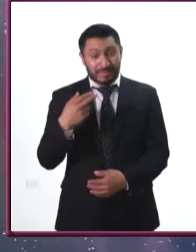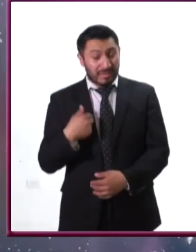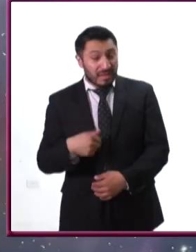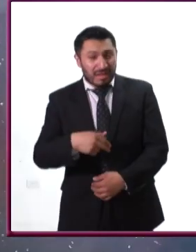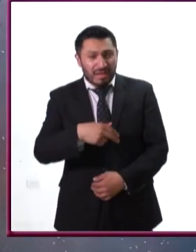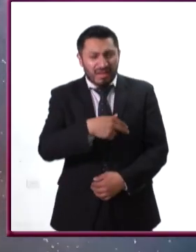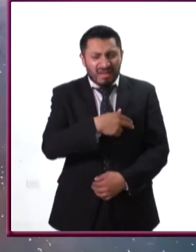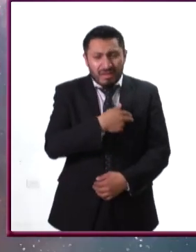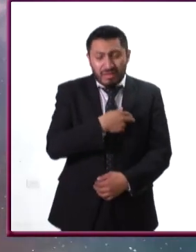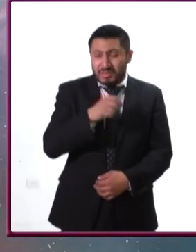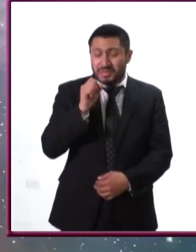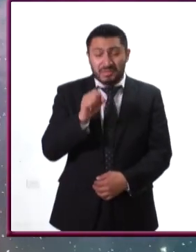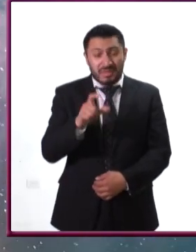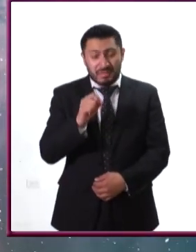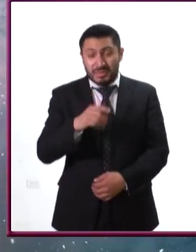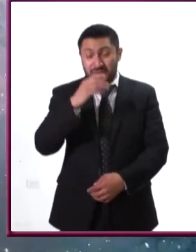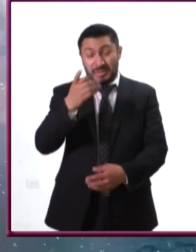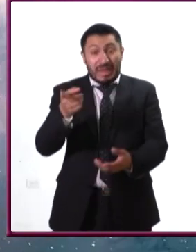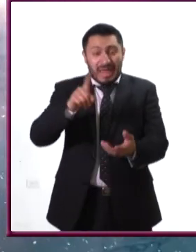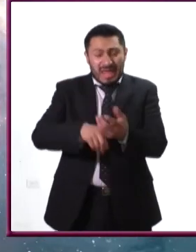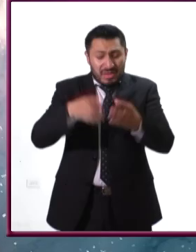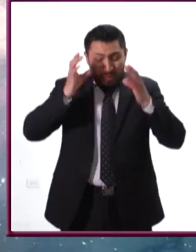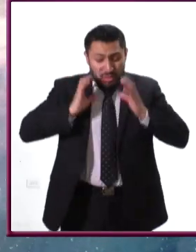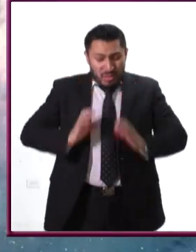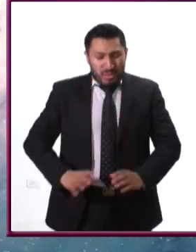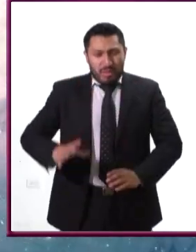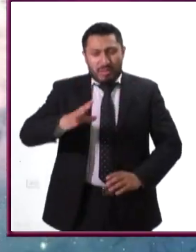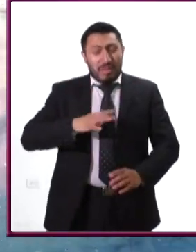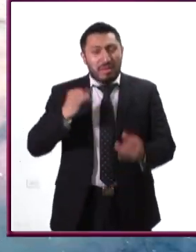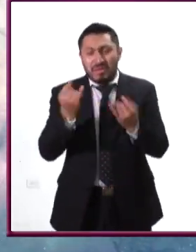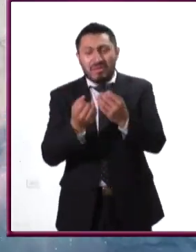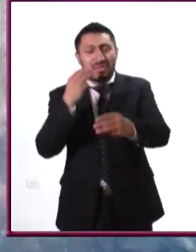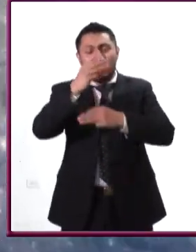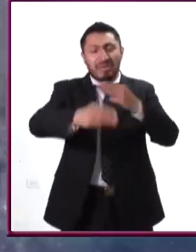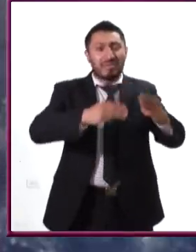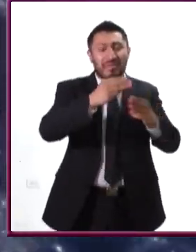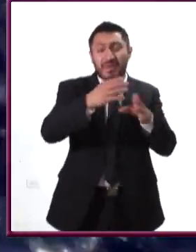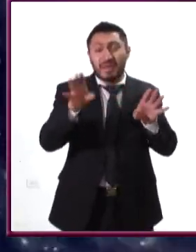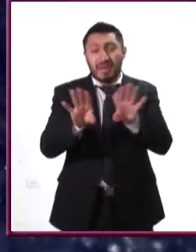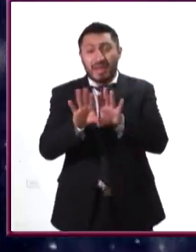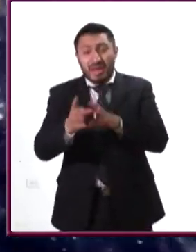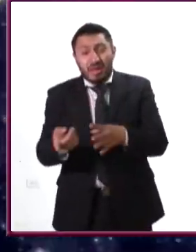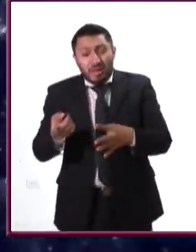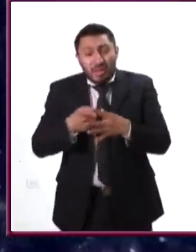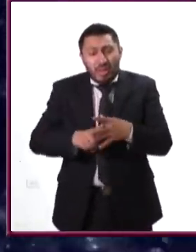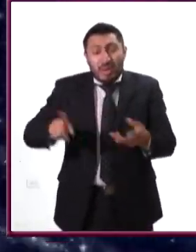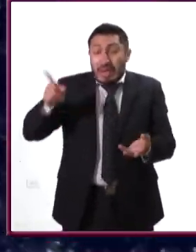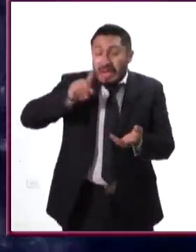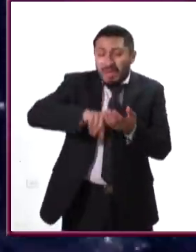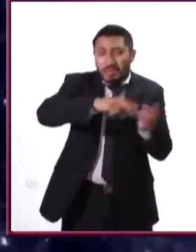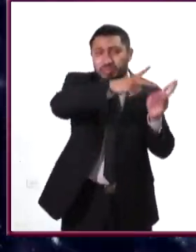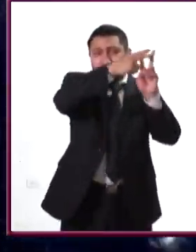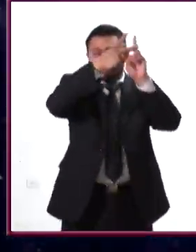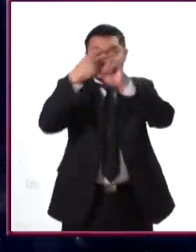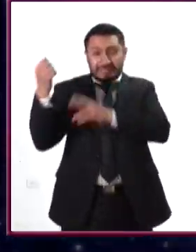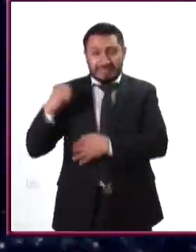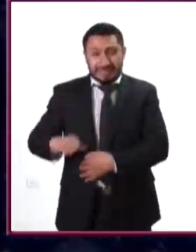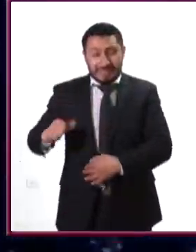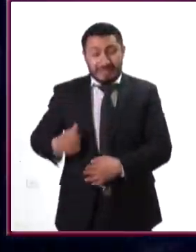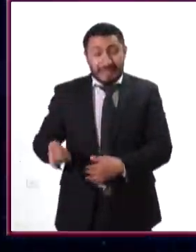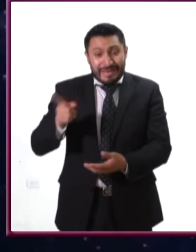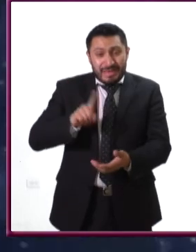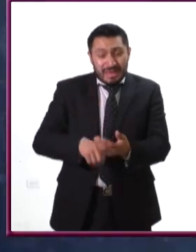¿Qué hay en una estrella? Nosotros mismos. Todos los elementos de nuestro cuerpo y del planeta estuvieron en las entrañas de una